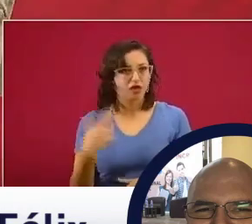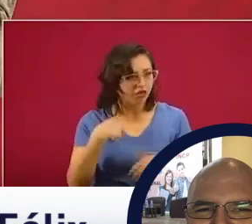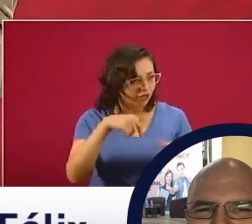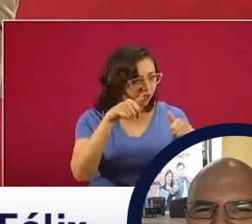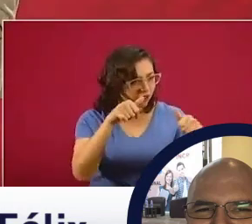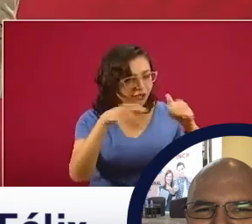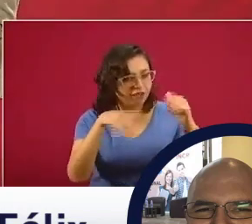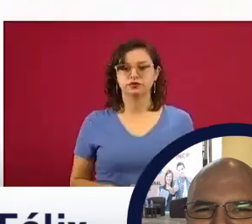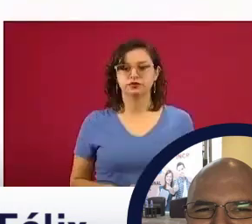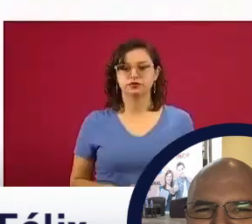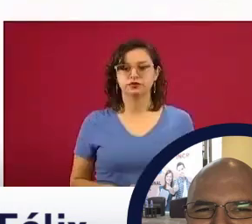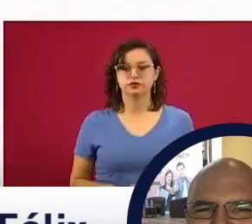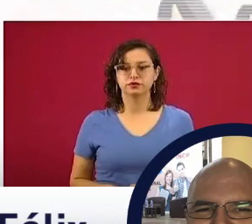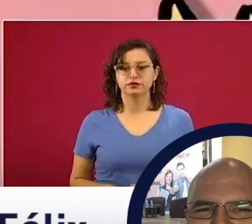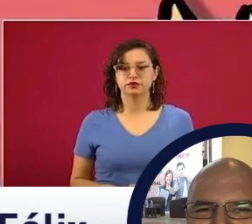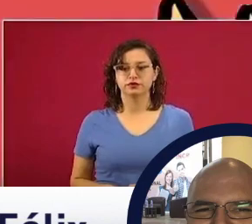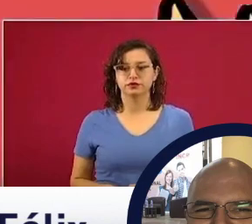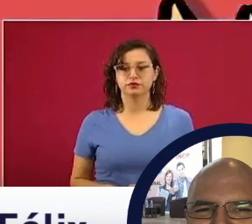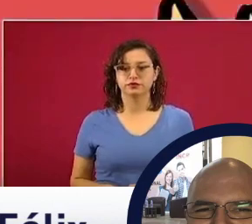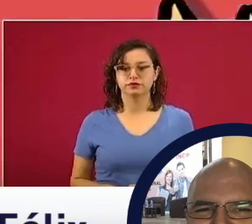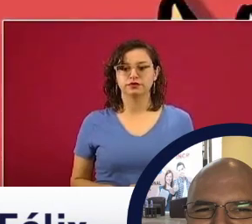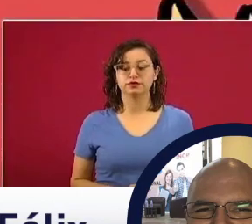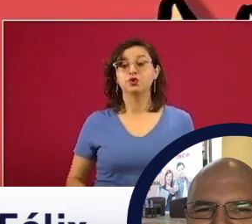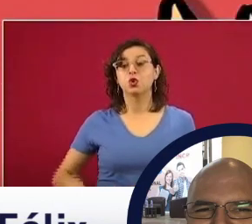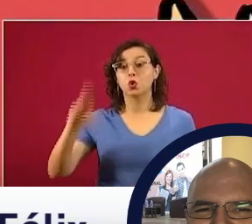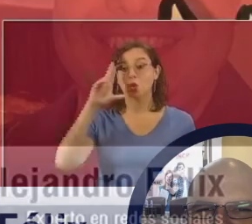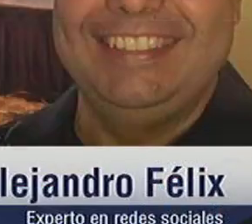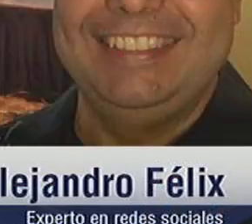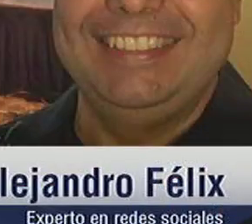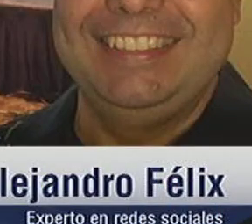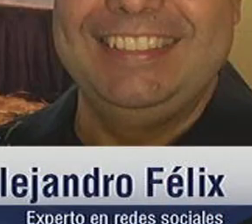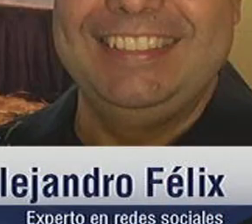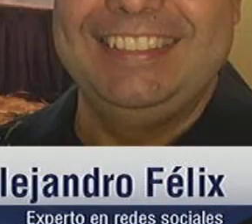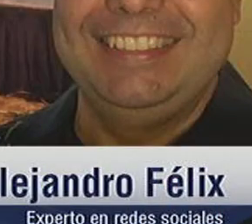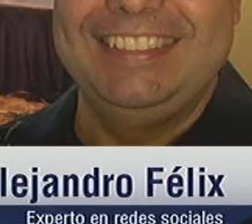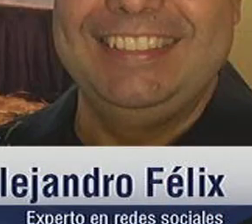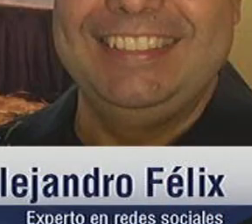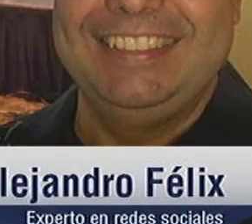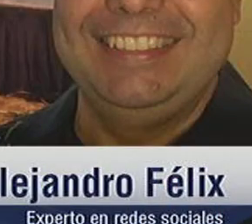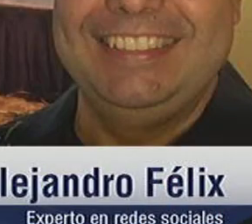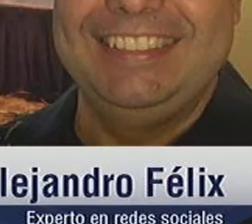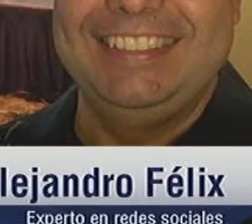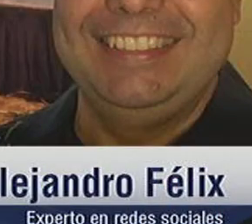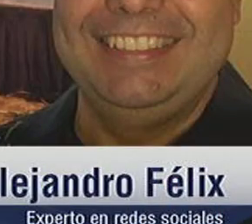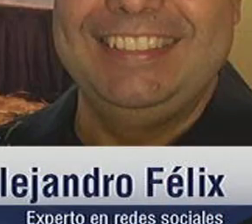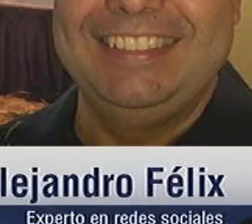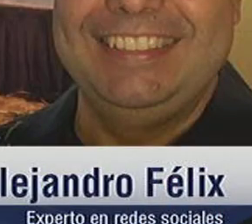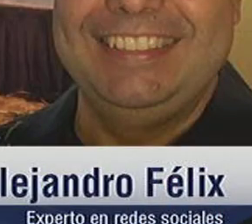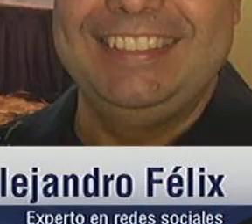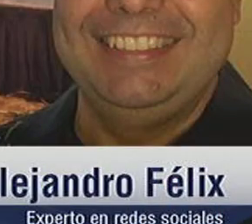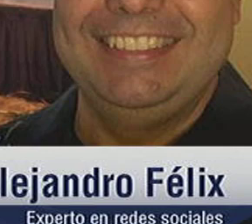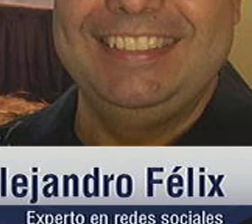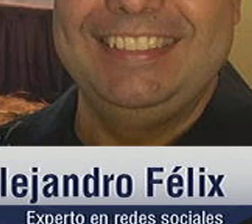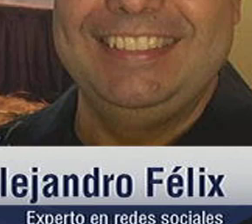un dominio escénico, pero riéndose, hasta como una, como contestó una, Ay, ay, ay, ¿cómo dijo?